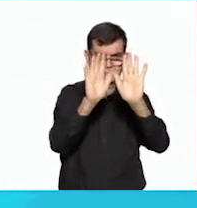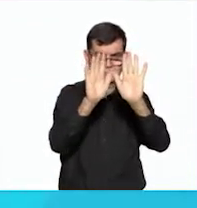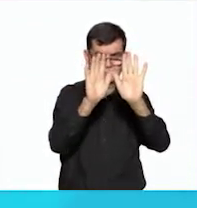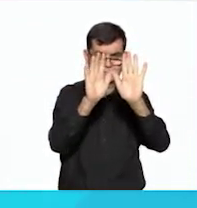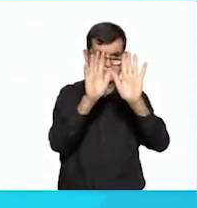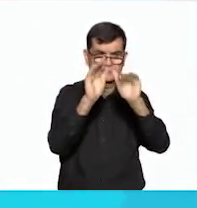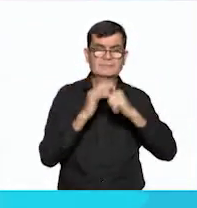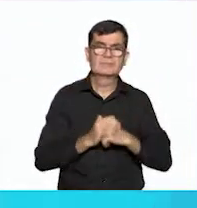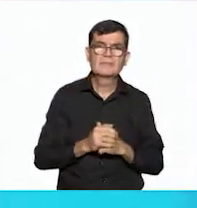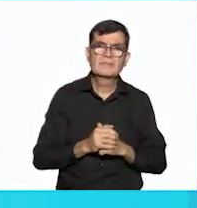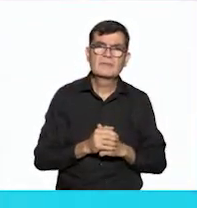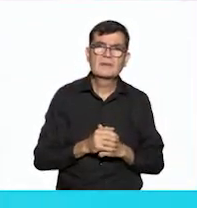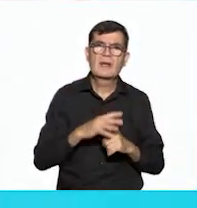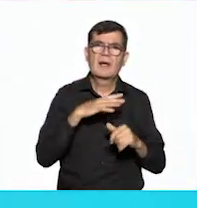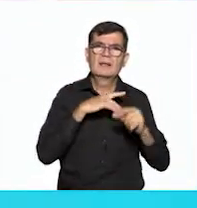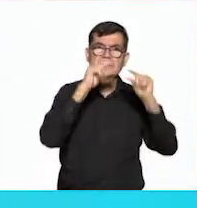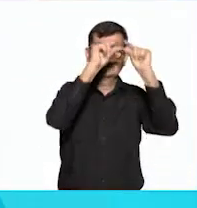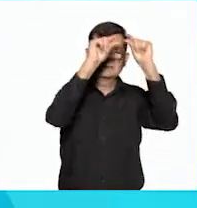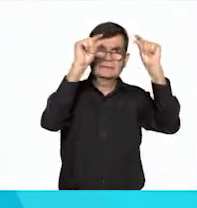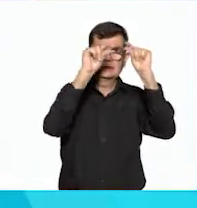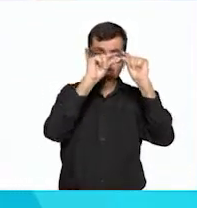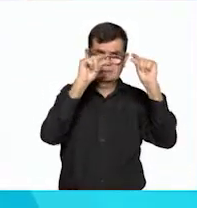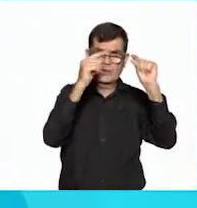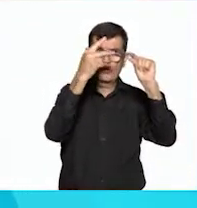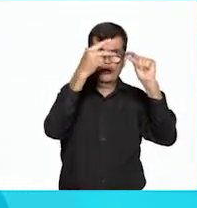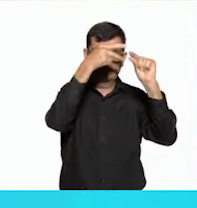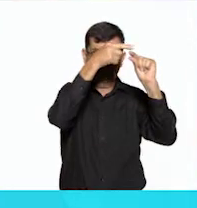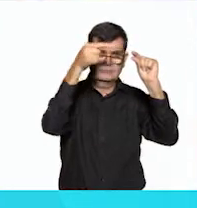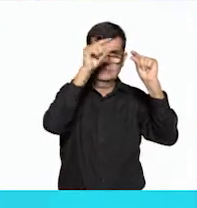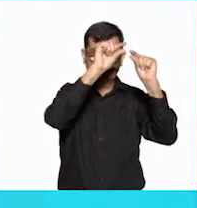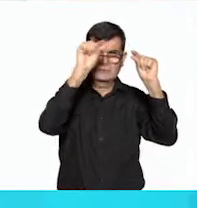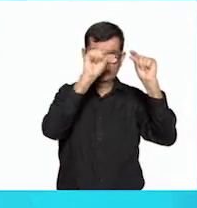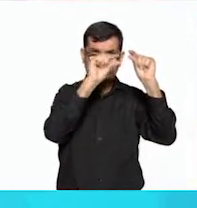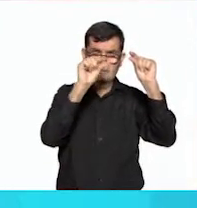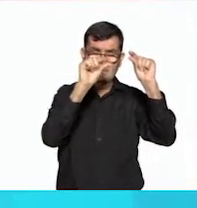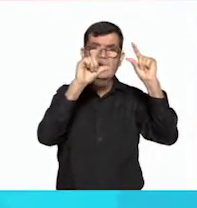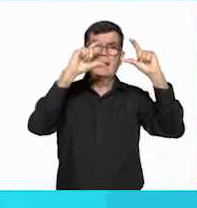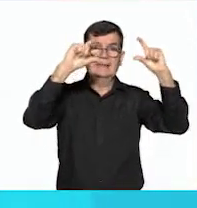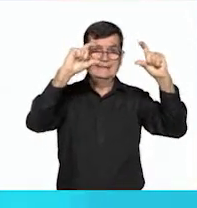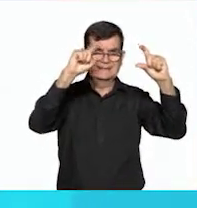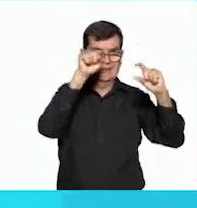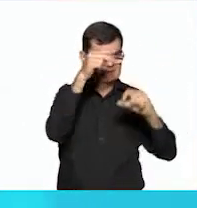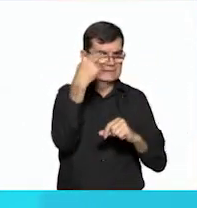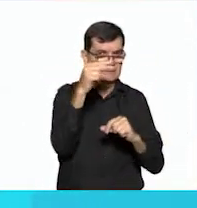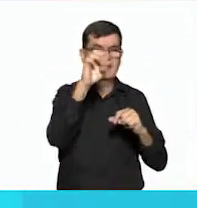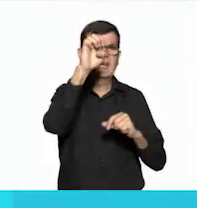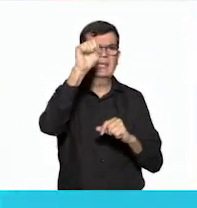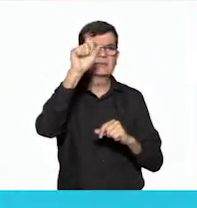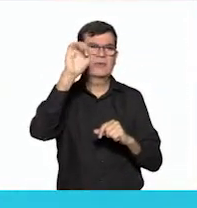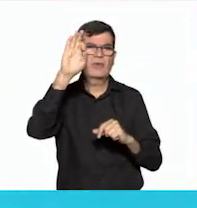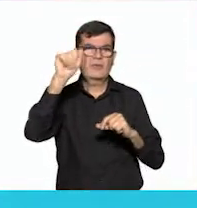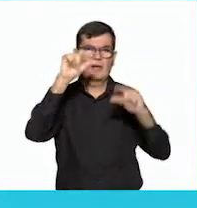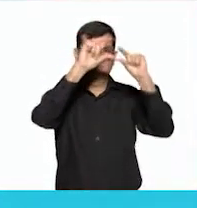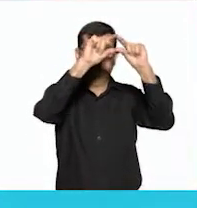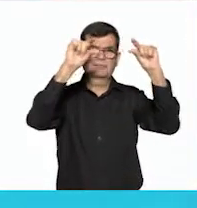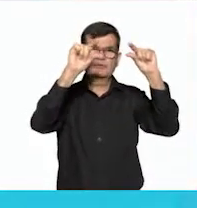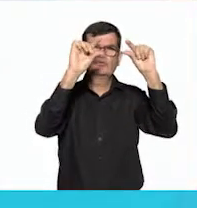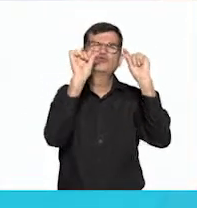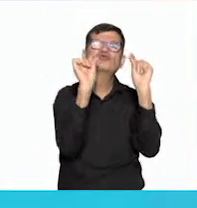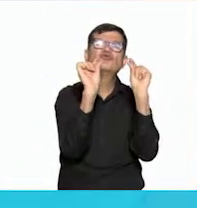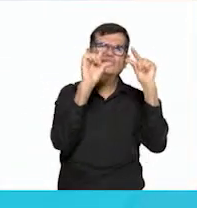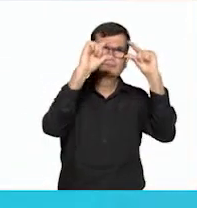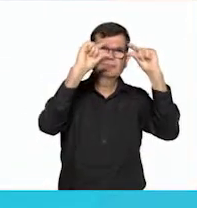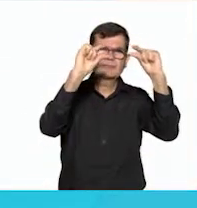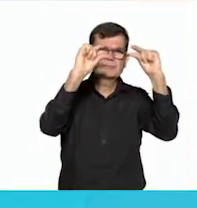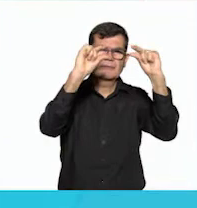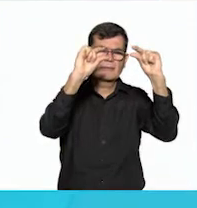Hasta ahí. Eso, los dos versos forman una estrofa. Ah, es una estrofa muy pequeñita. Muy pequeñita. ¿Me